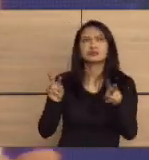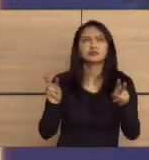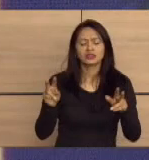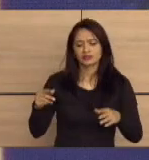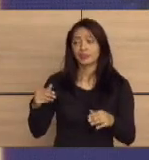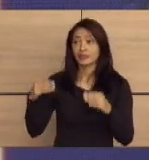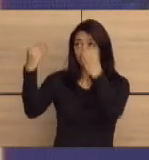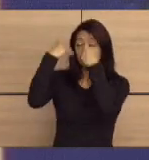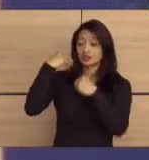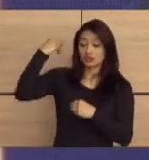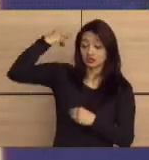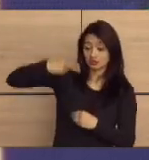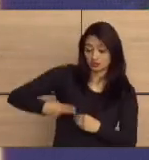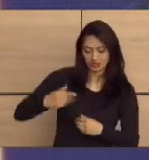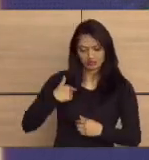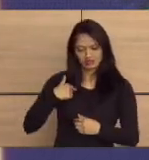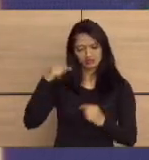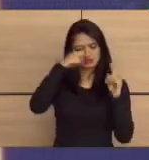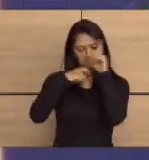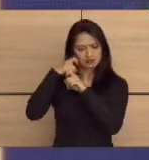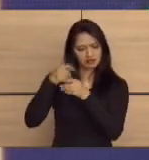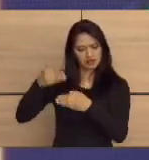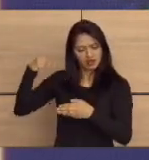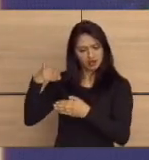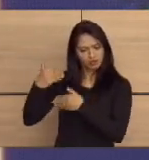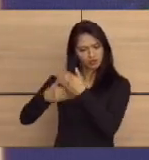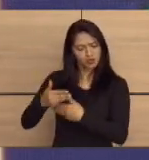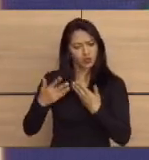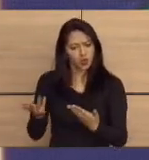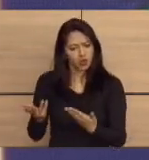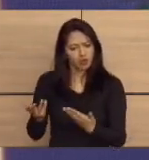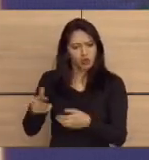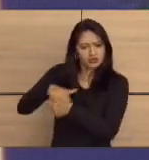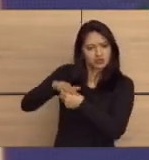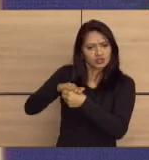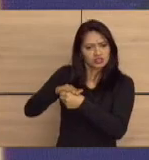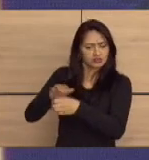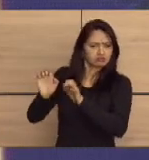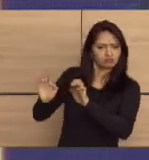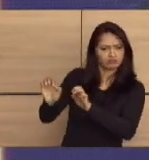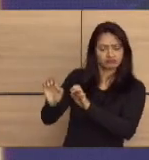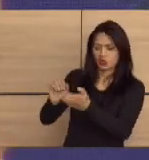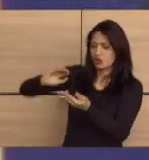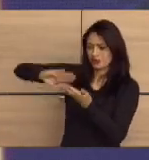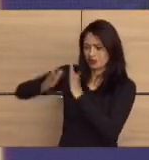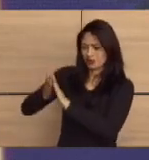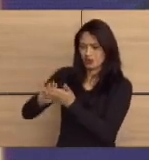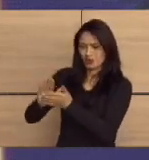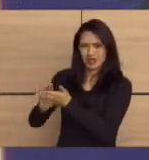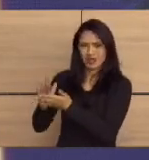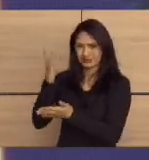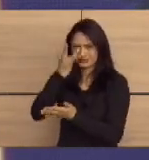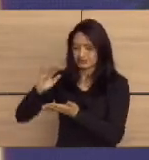historia y miro cuál ha sido el proceso de resistencia de las comunidades